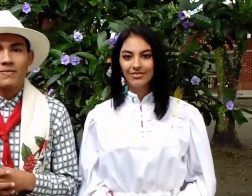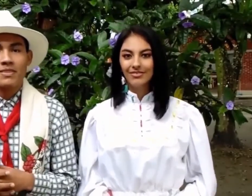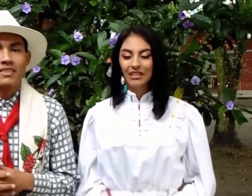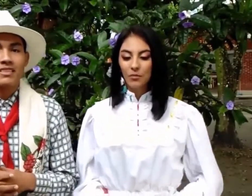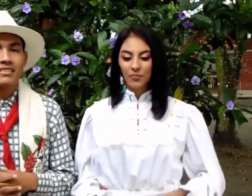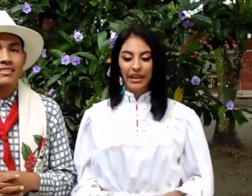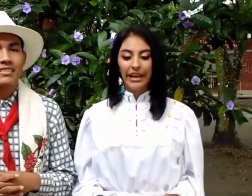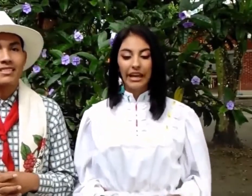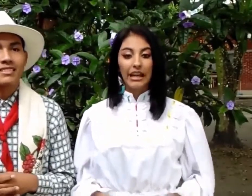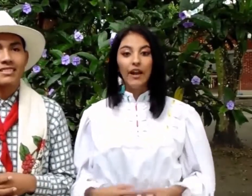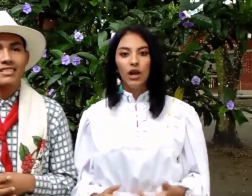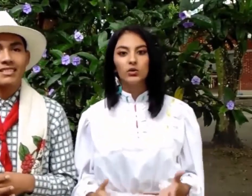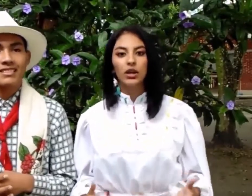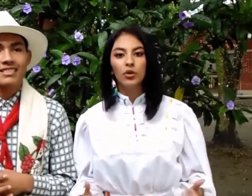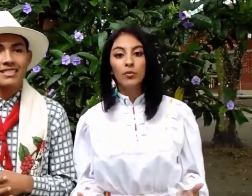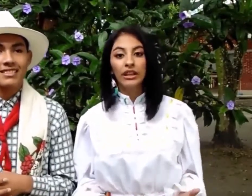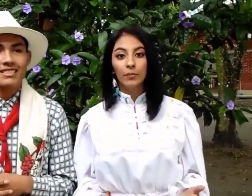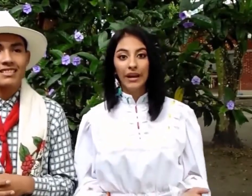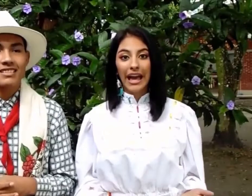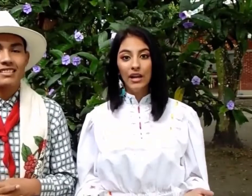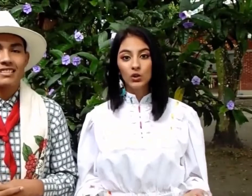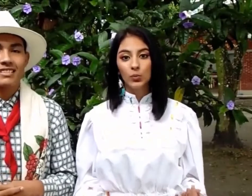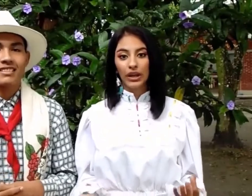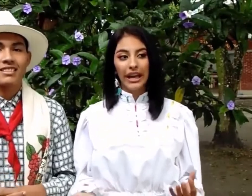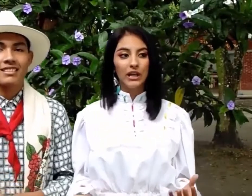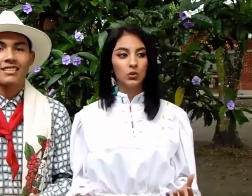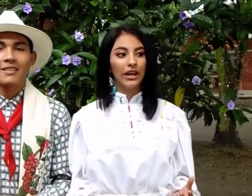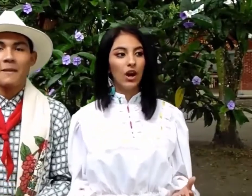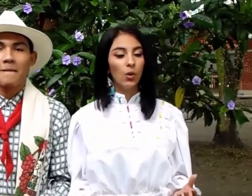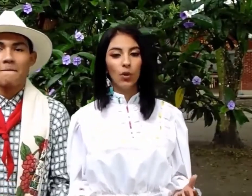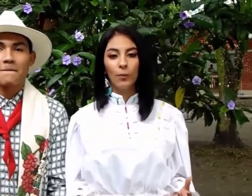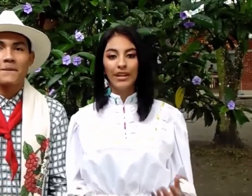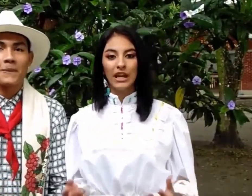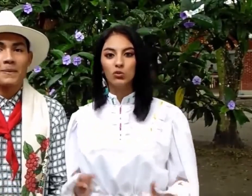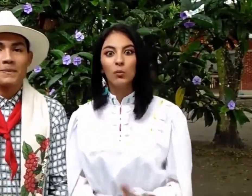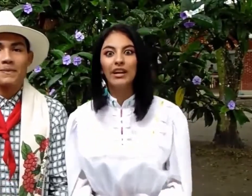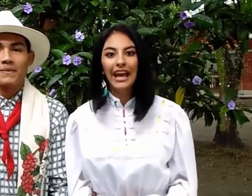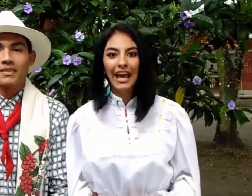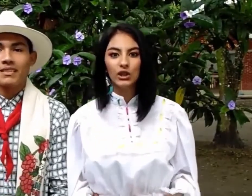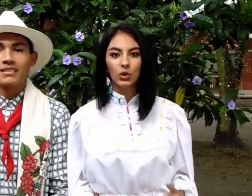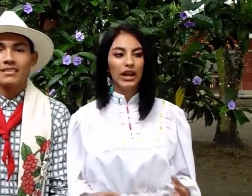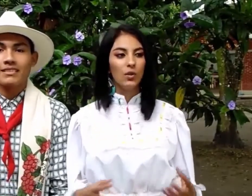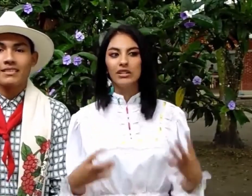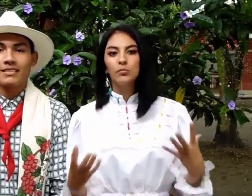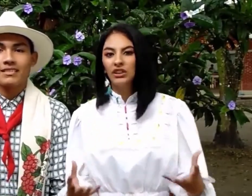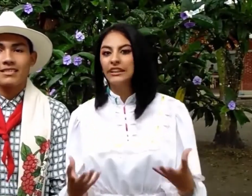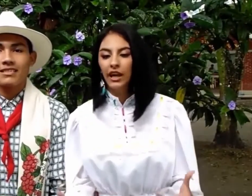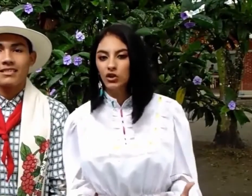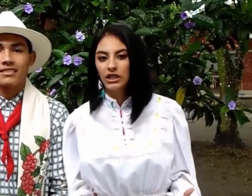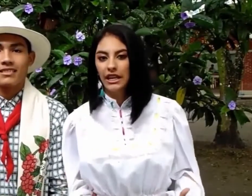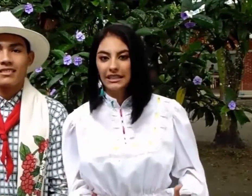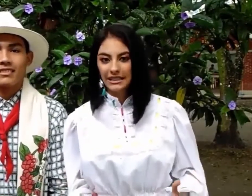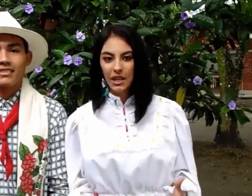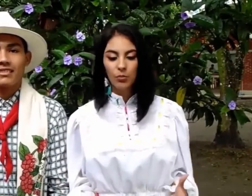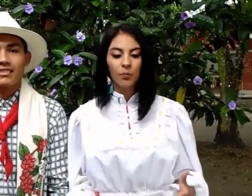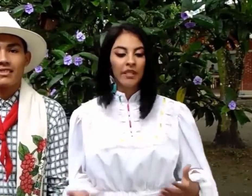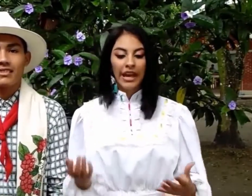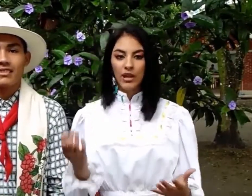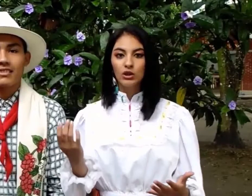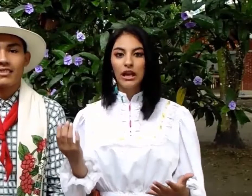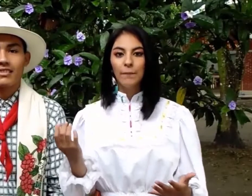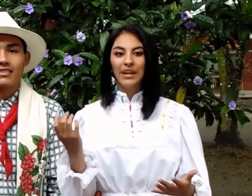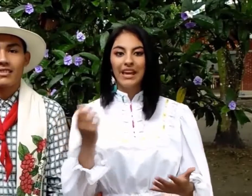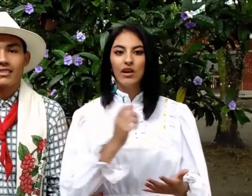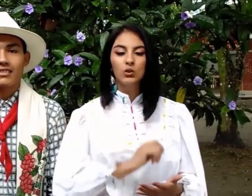abuelos. Claro, eso era muy importante para ellos porque eso era como empeñar su hombría, eso era lo más importante que ellos tenían en ese